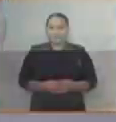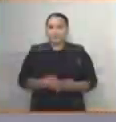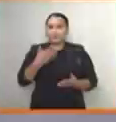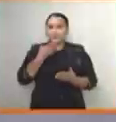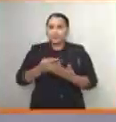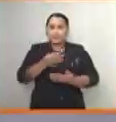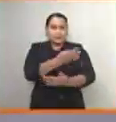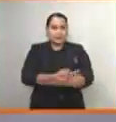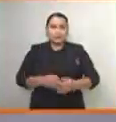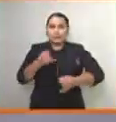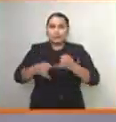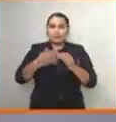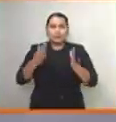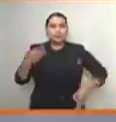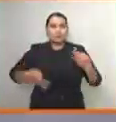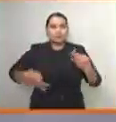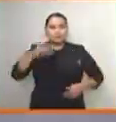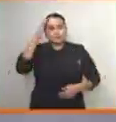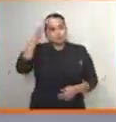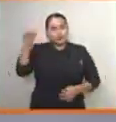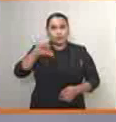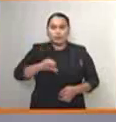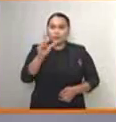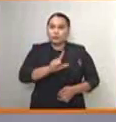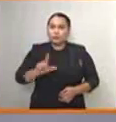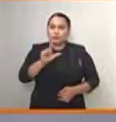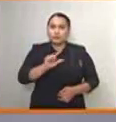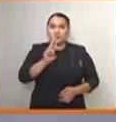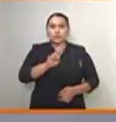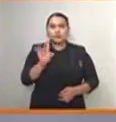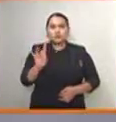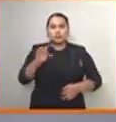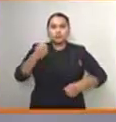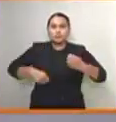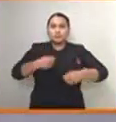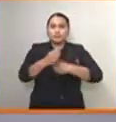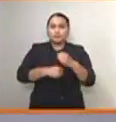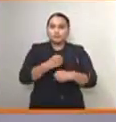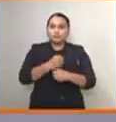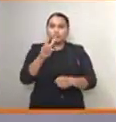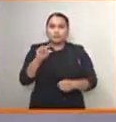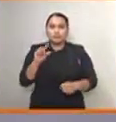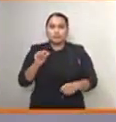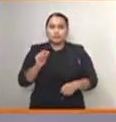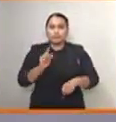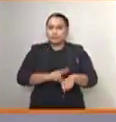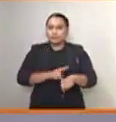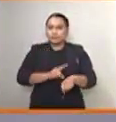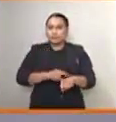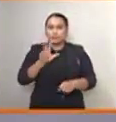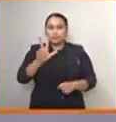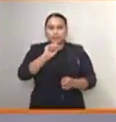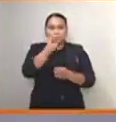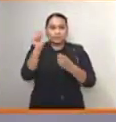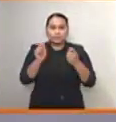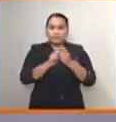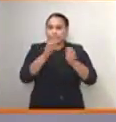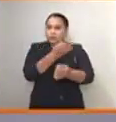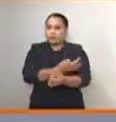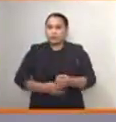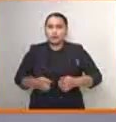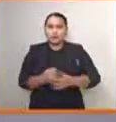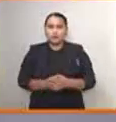Muy buenas tardes, jóvenes. Qué alegría poder saludarles. Hoy lunes 28 de septiembre del año 2020, cuando el reloj ya marca las 3 en punto de la